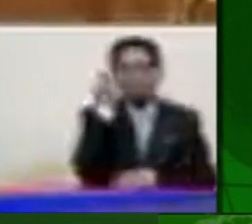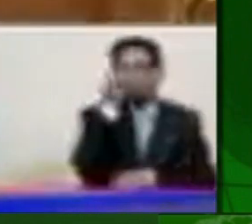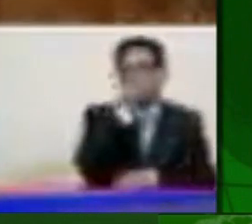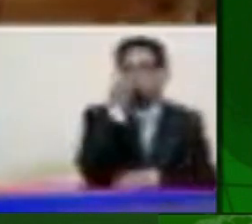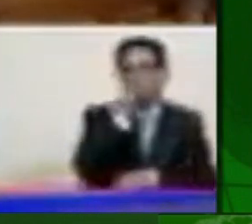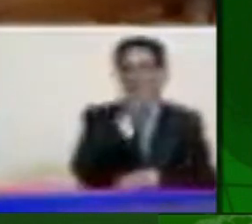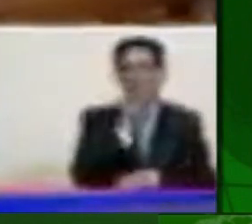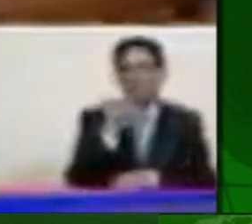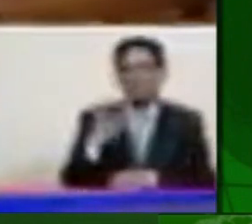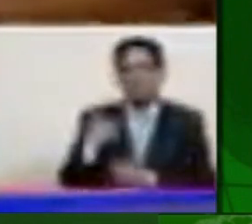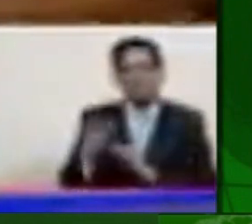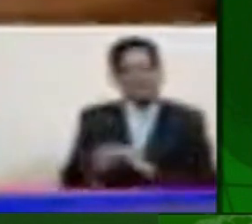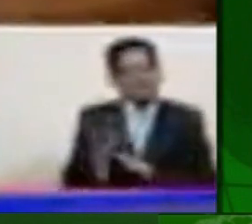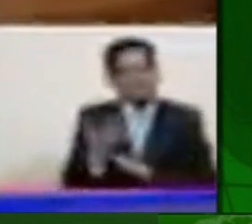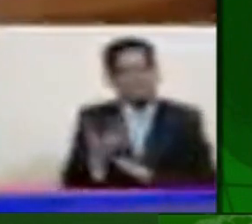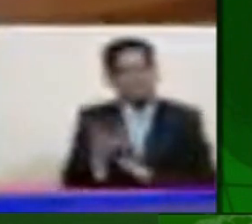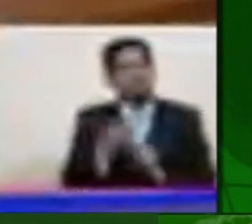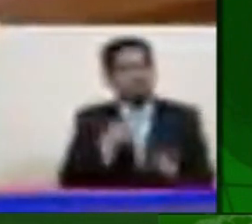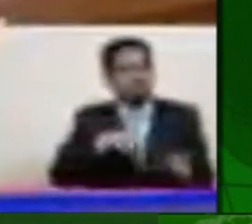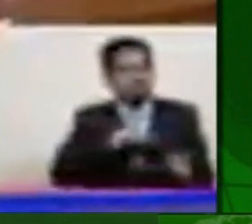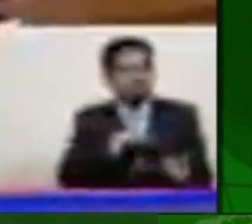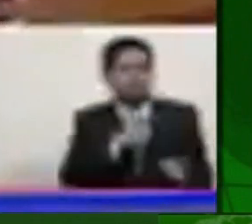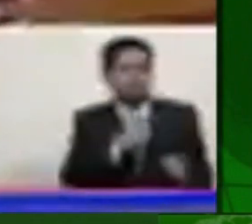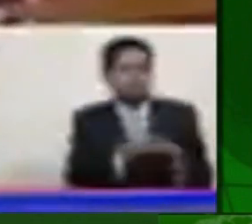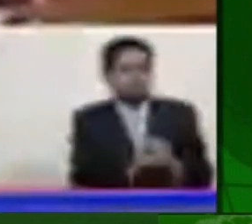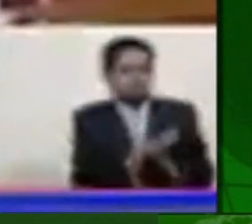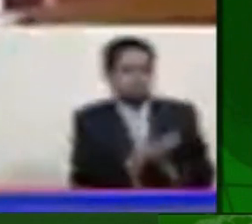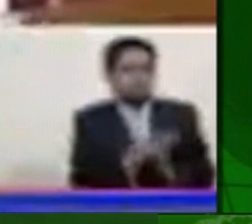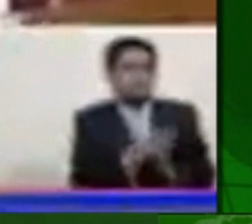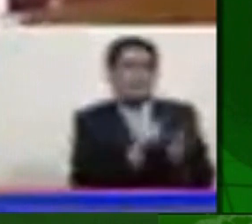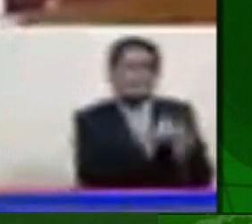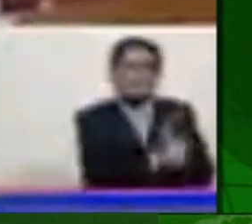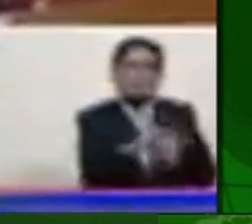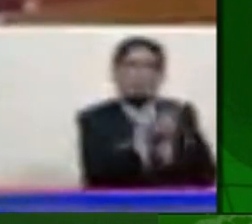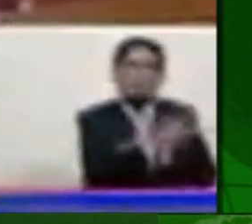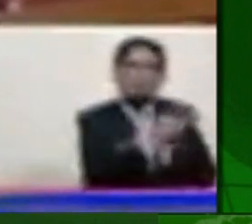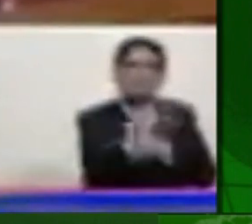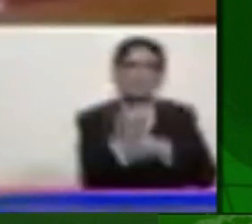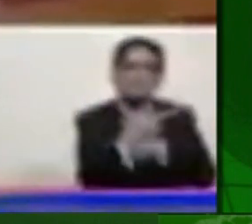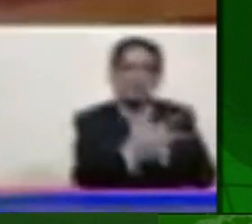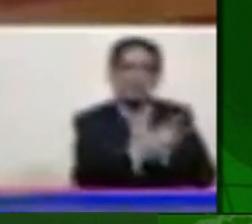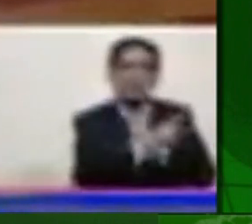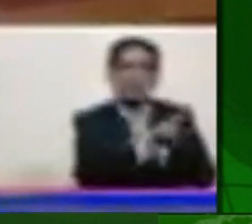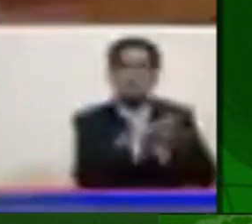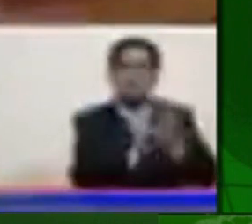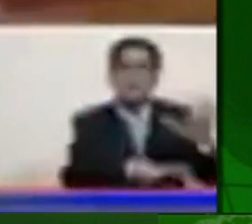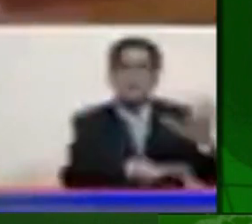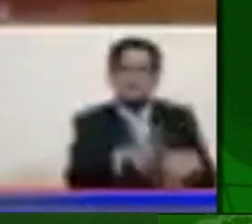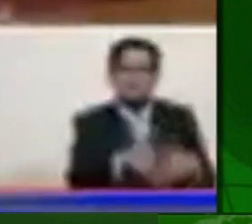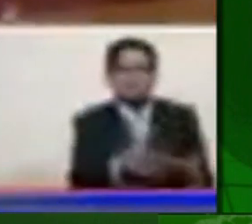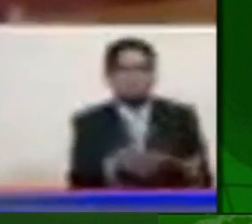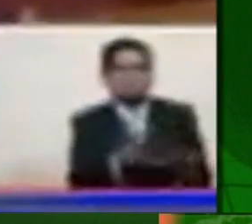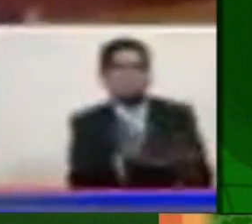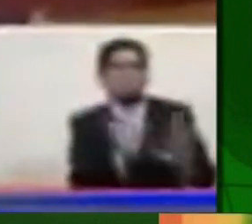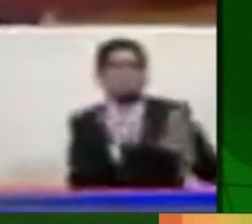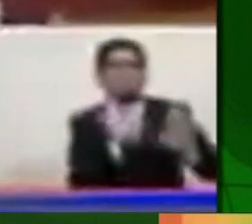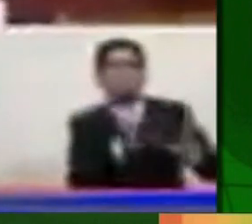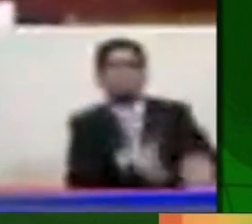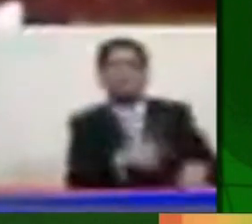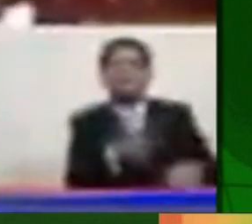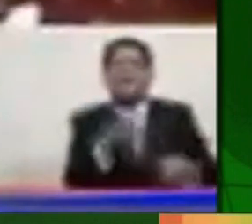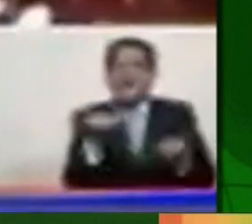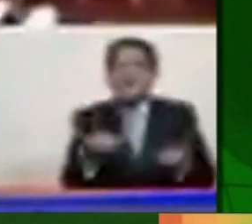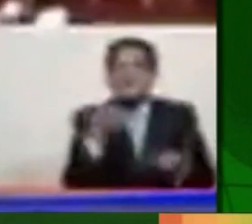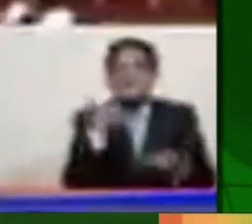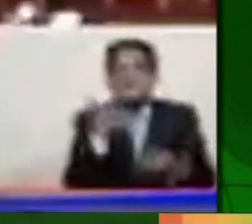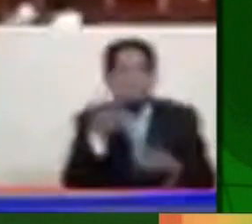el 233, el 215, el 220, activa lo que quieres, compadre, aquí va a seguir mandando el pueblo de Venezuela con Nicolás Maduro